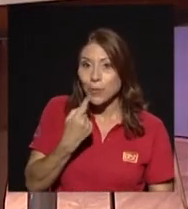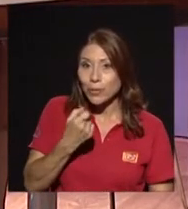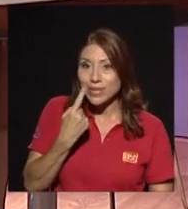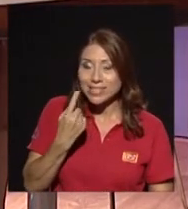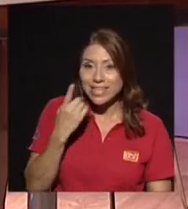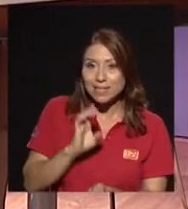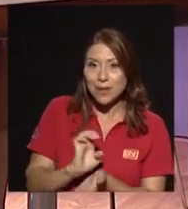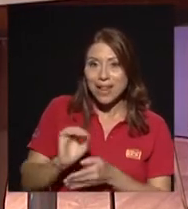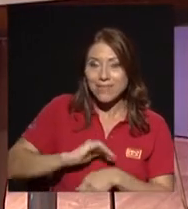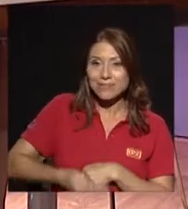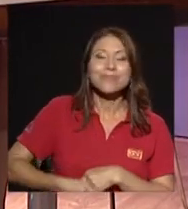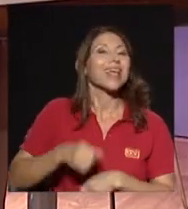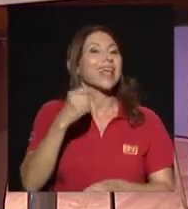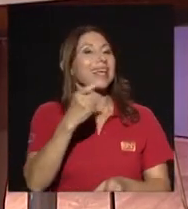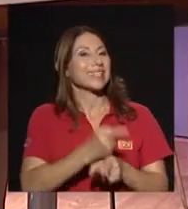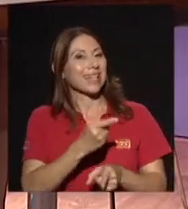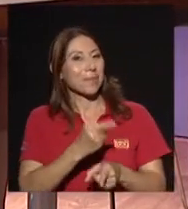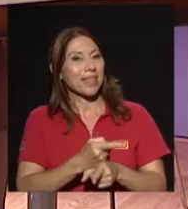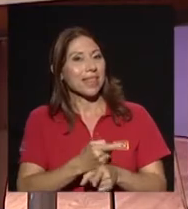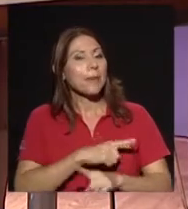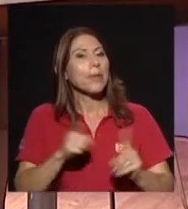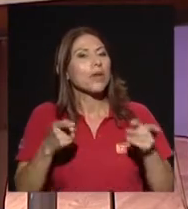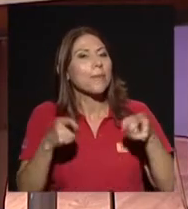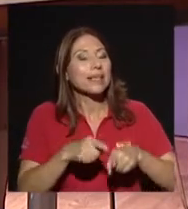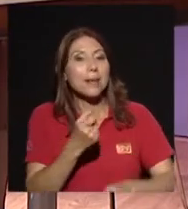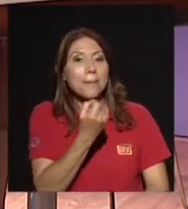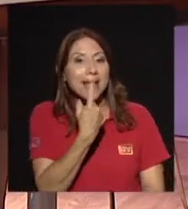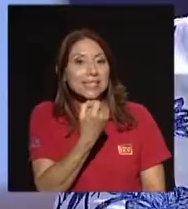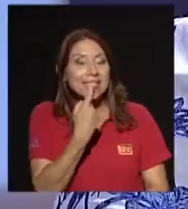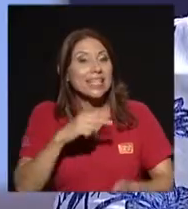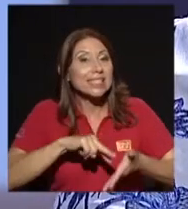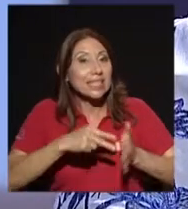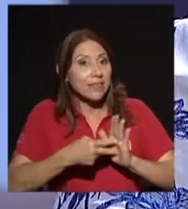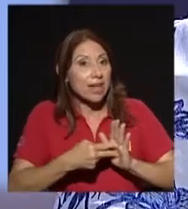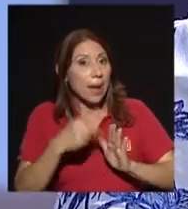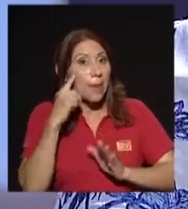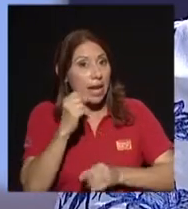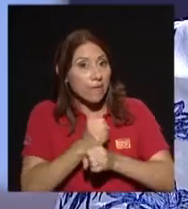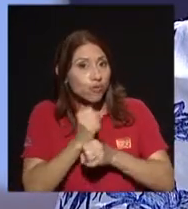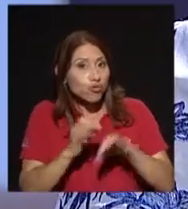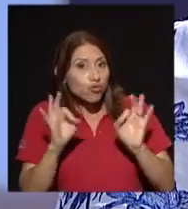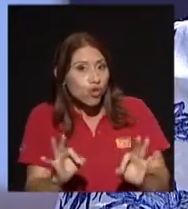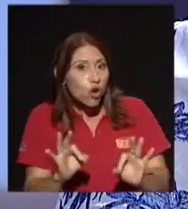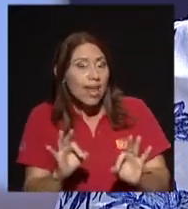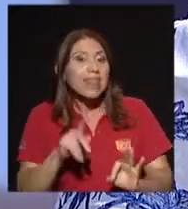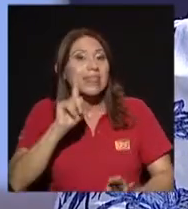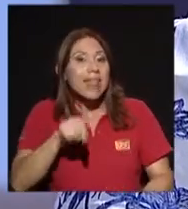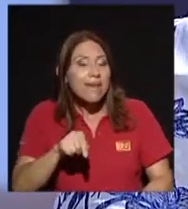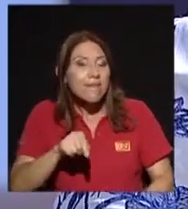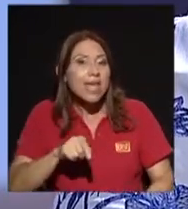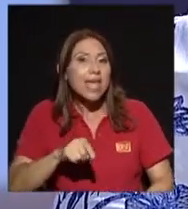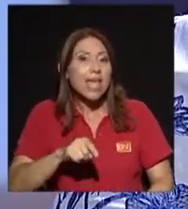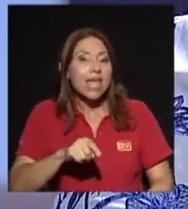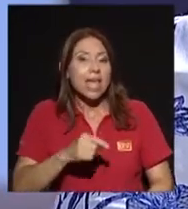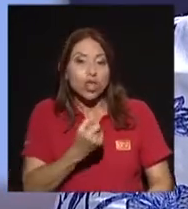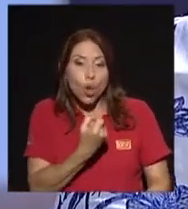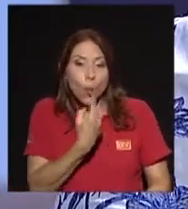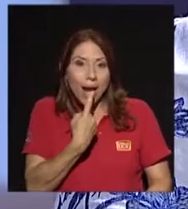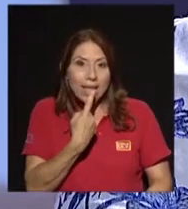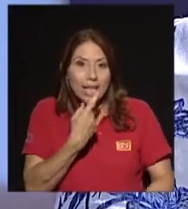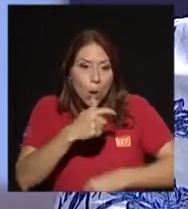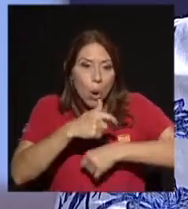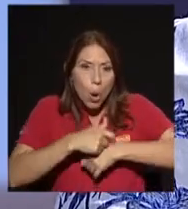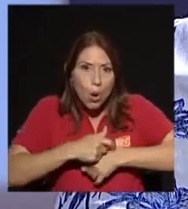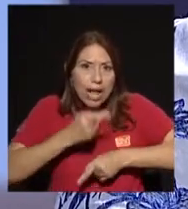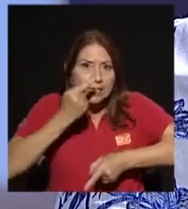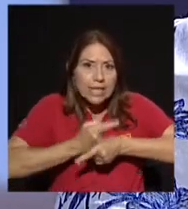pasa es que con las pastillas significa que tienes, para que funcione, como tiene que funcionar, tienes que tomártelo en el momento que es, todos